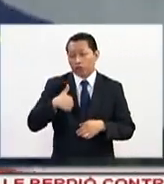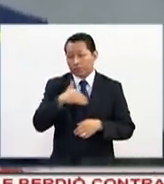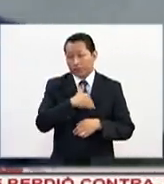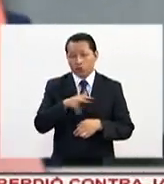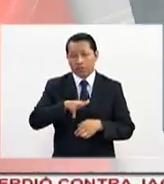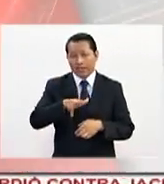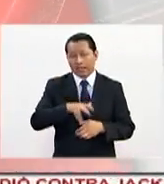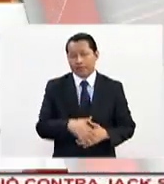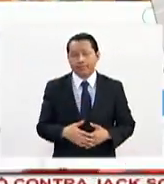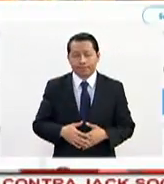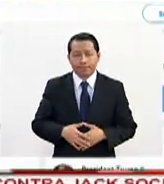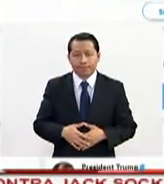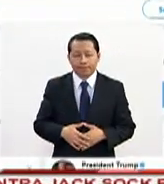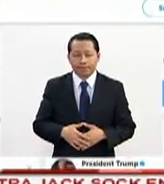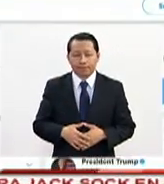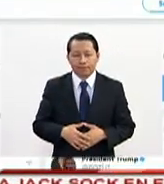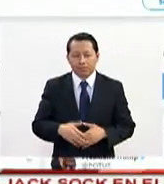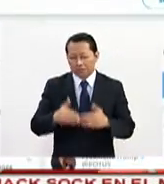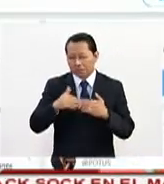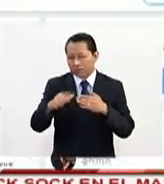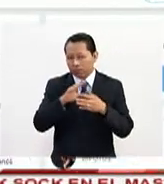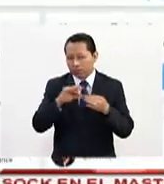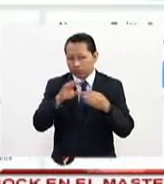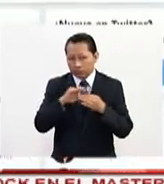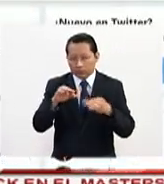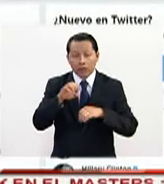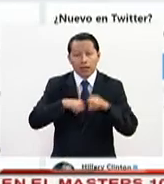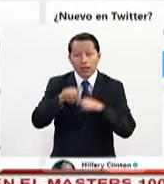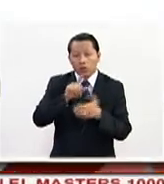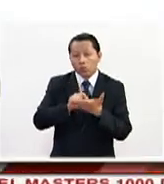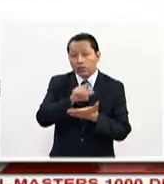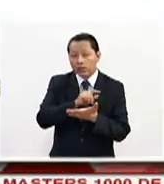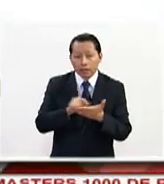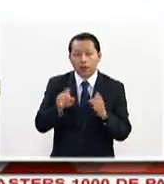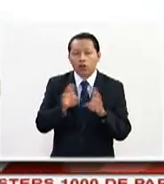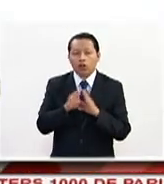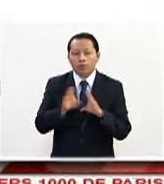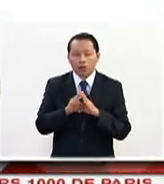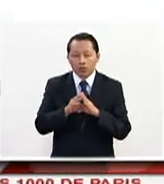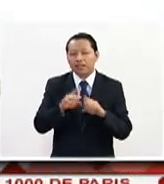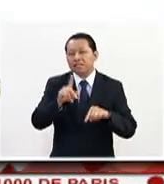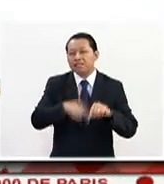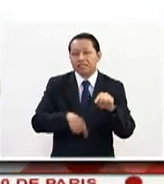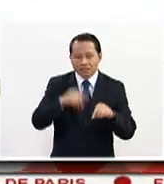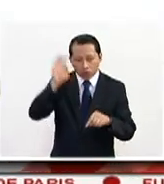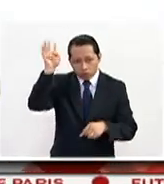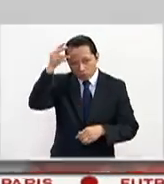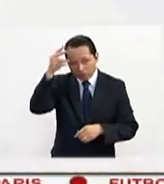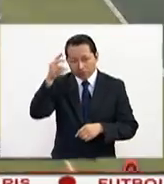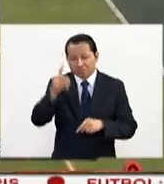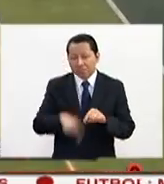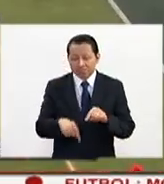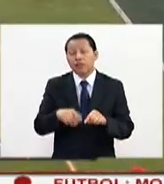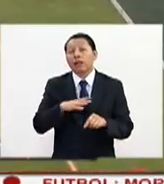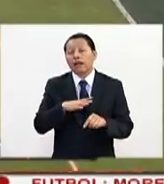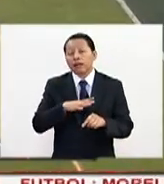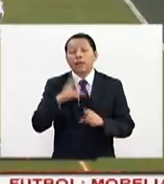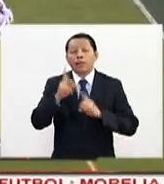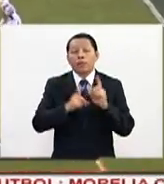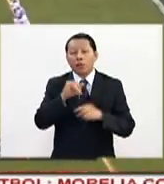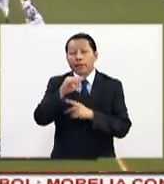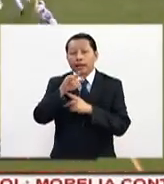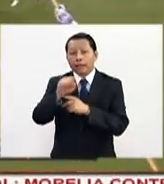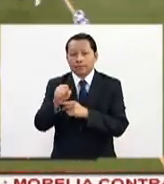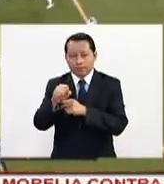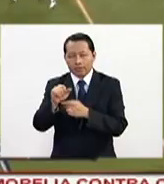catalán. Más adelante, un empleado de Twitter desactiva la cuenta del presidente Donald Trump. Y en los deportes, los Jets